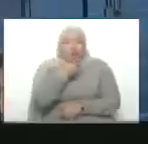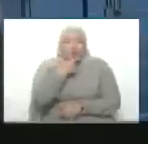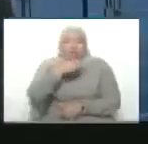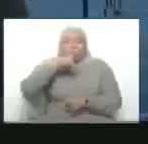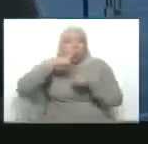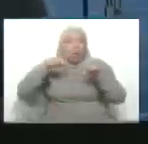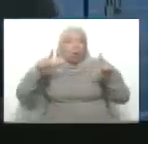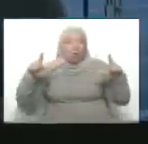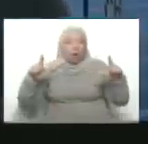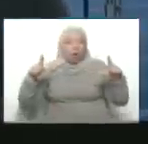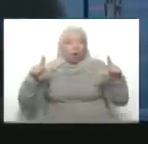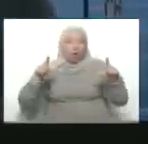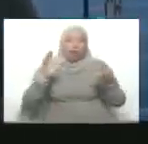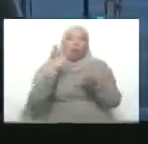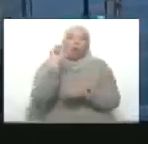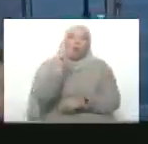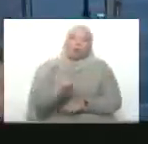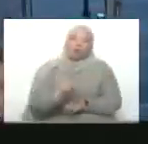inglés